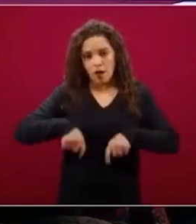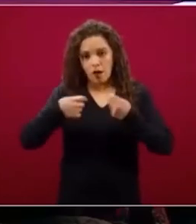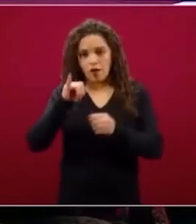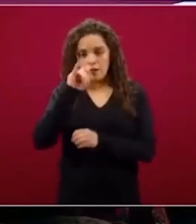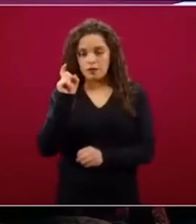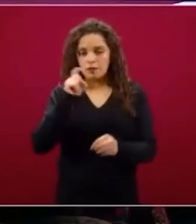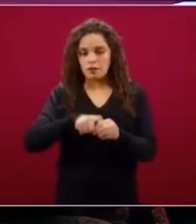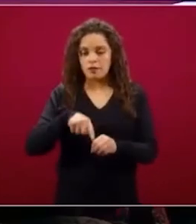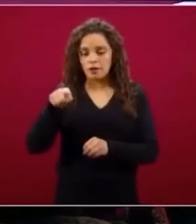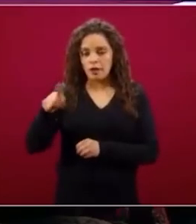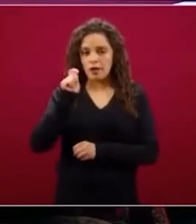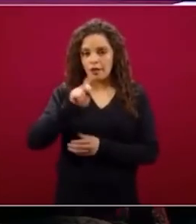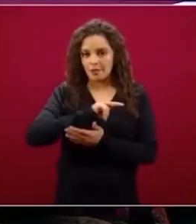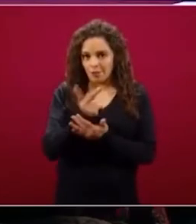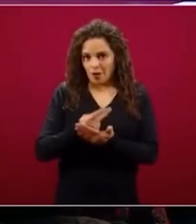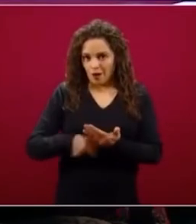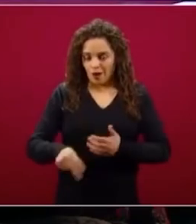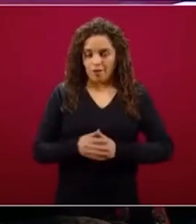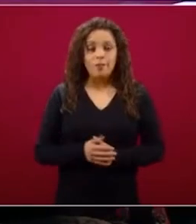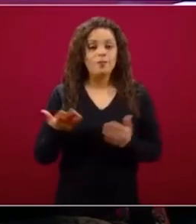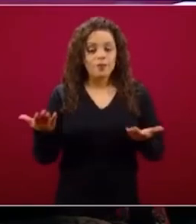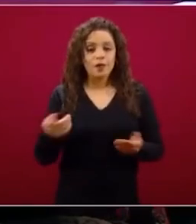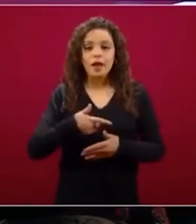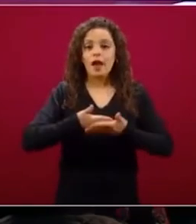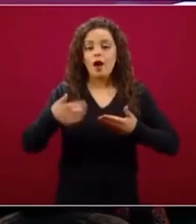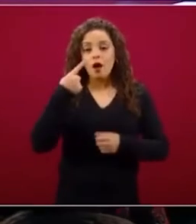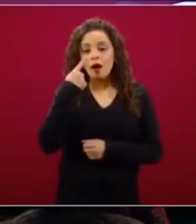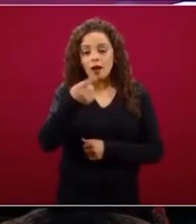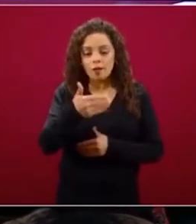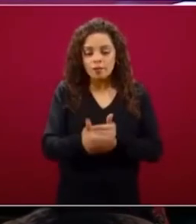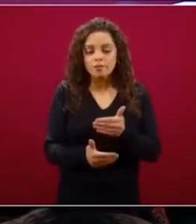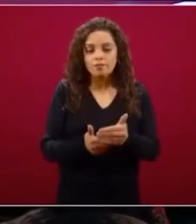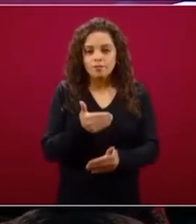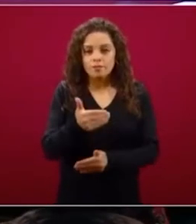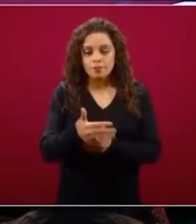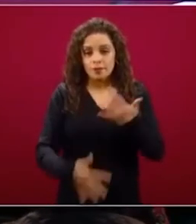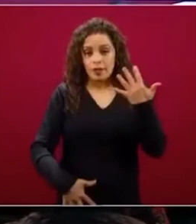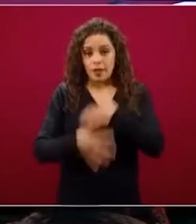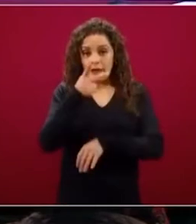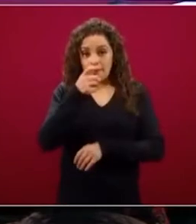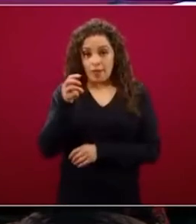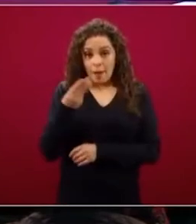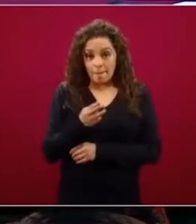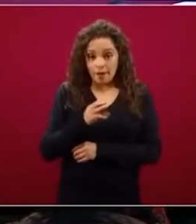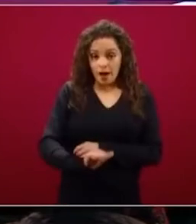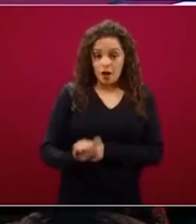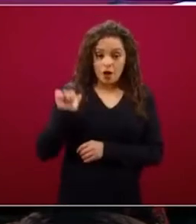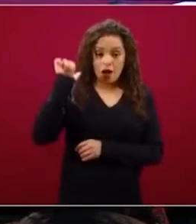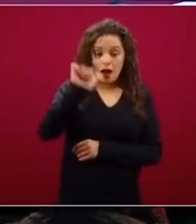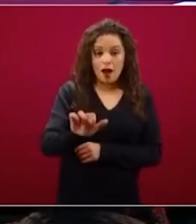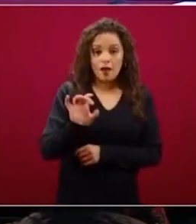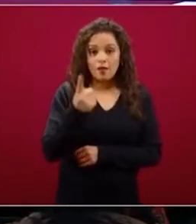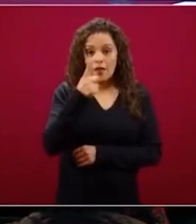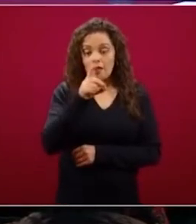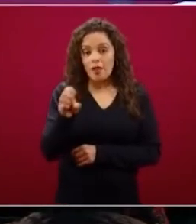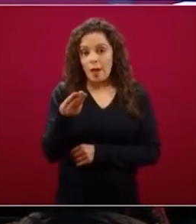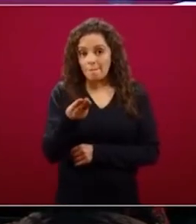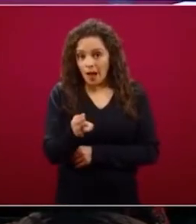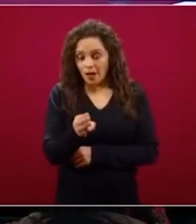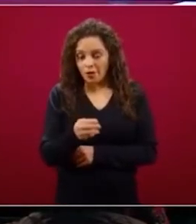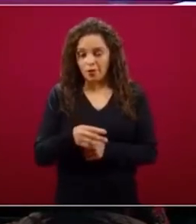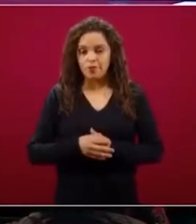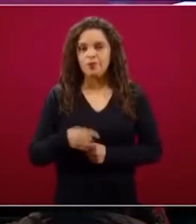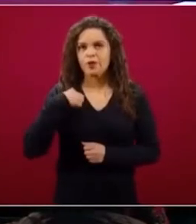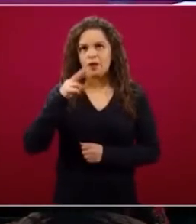ahora vemos los avances del 15 de mayo al 31 de mayo recuerdo que